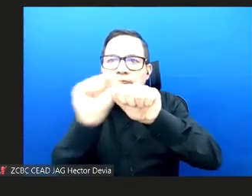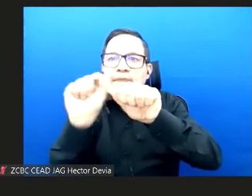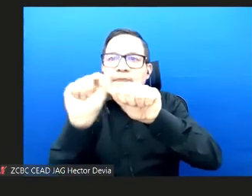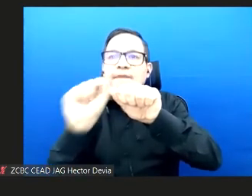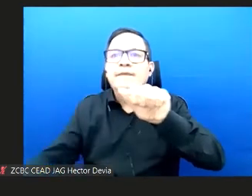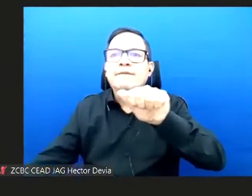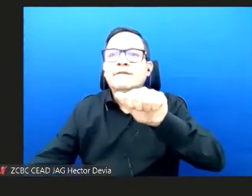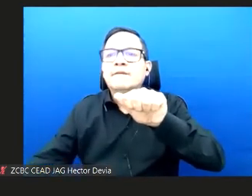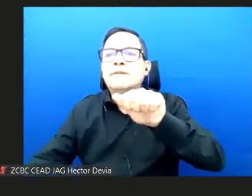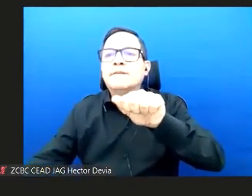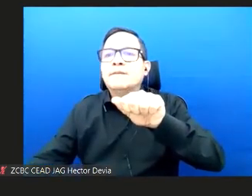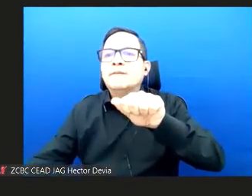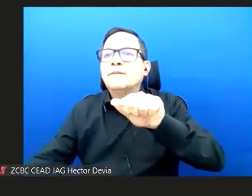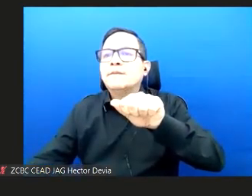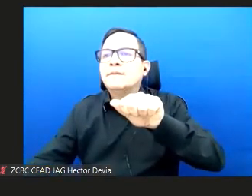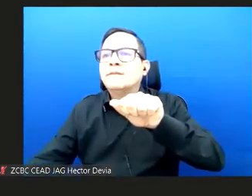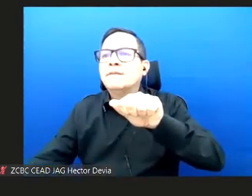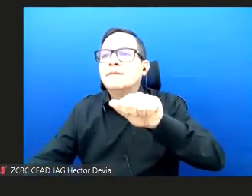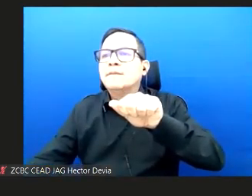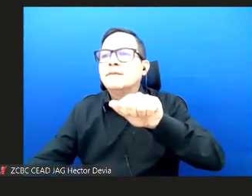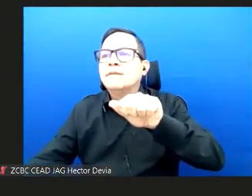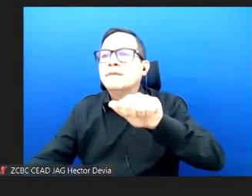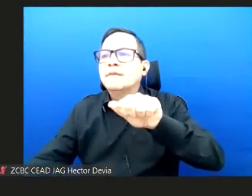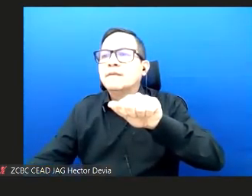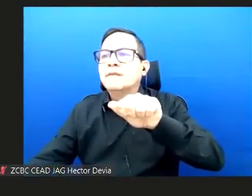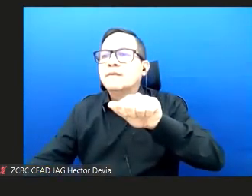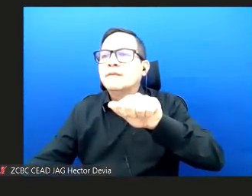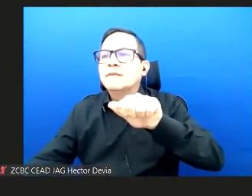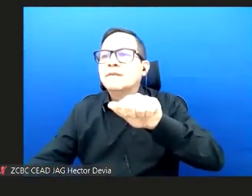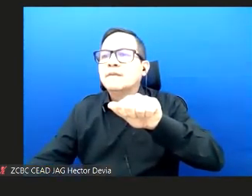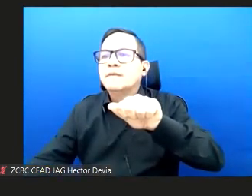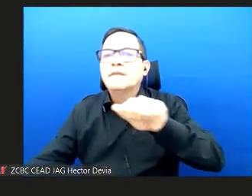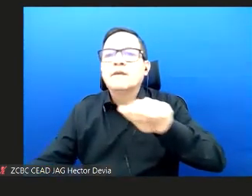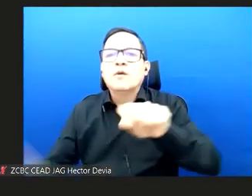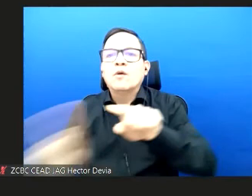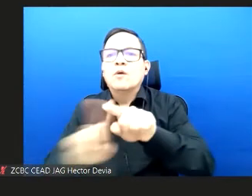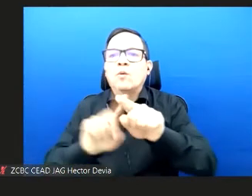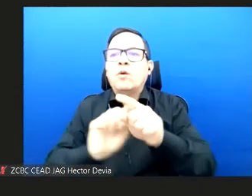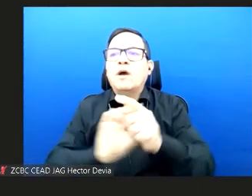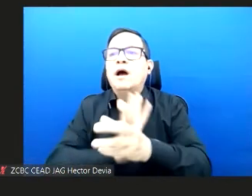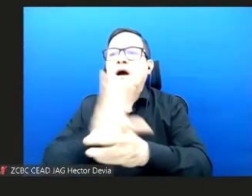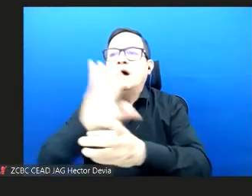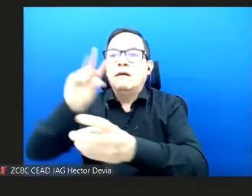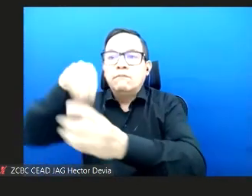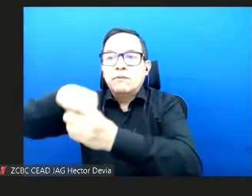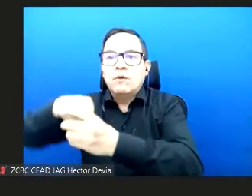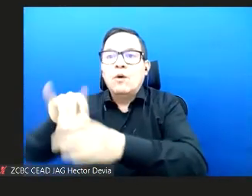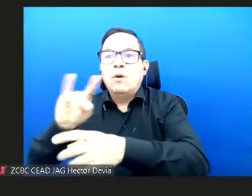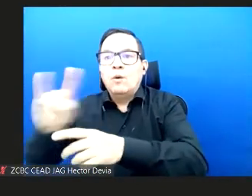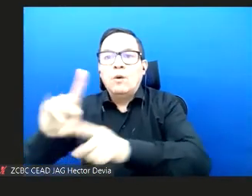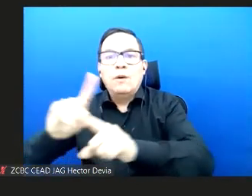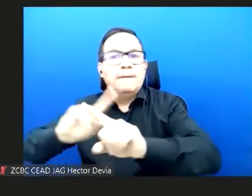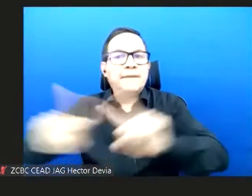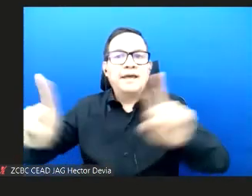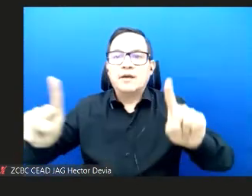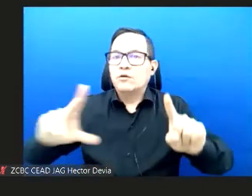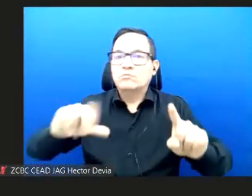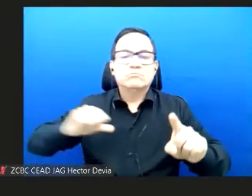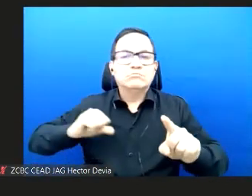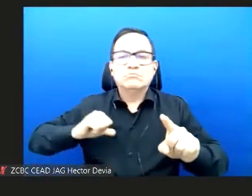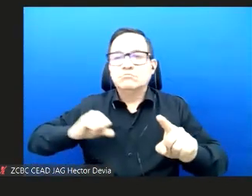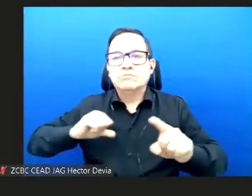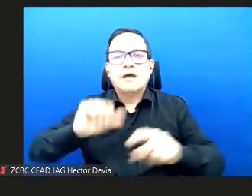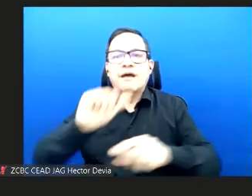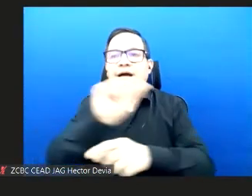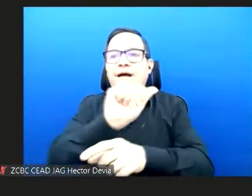por los elementos que pertenecen al conjunto universal U, pero que no pertenecen a A, ¿sí? Entonces, cuando hablamos de complemento,